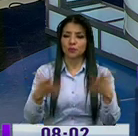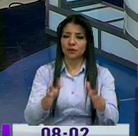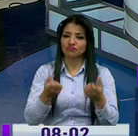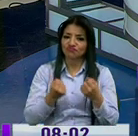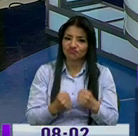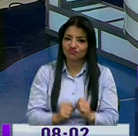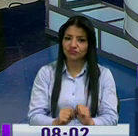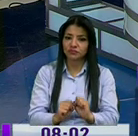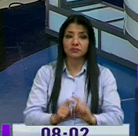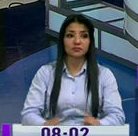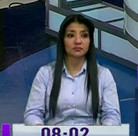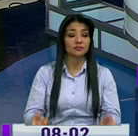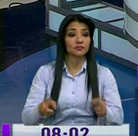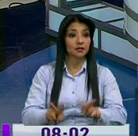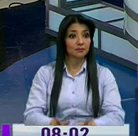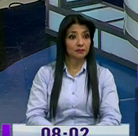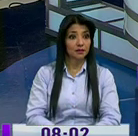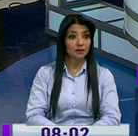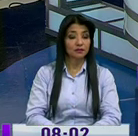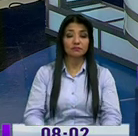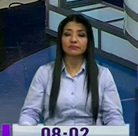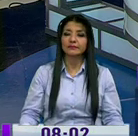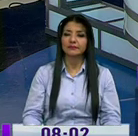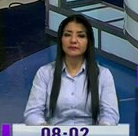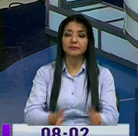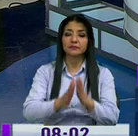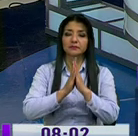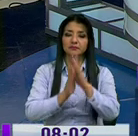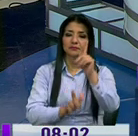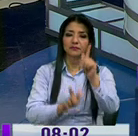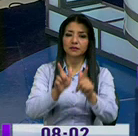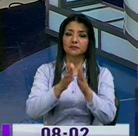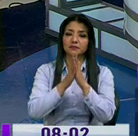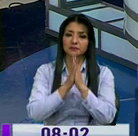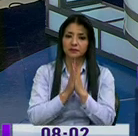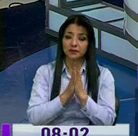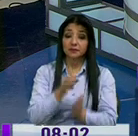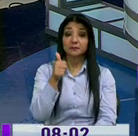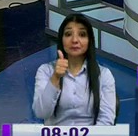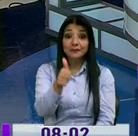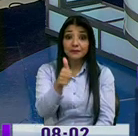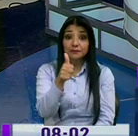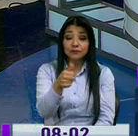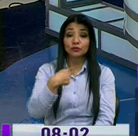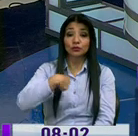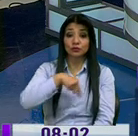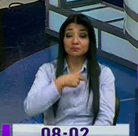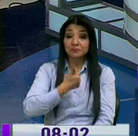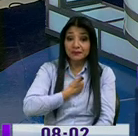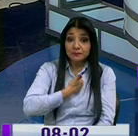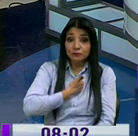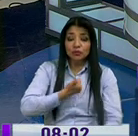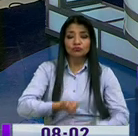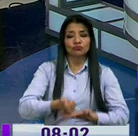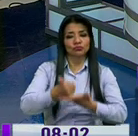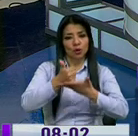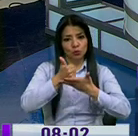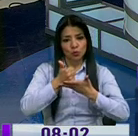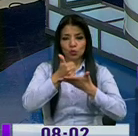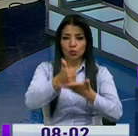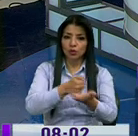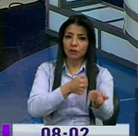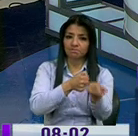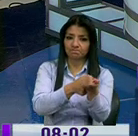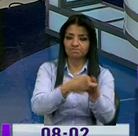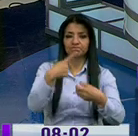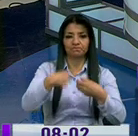también incitamos a la población a que, por favor, nosotros, o sea, de nosotros depende también la ciudad, y si no lo